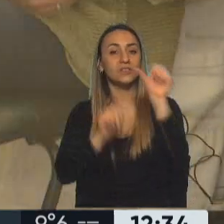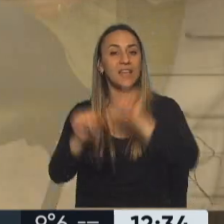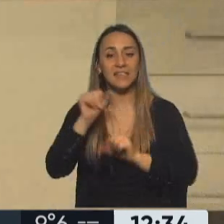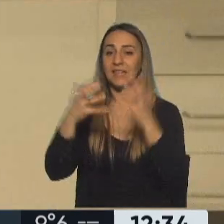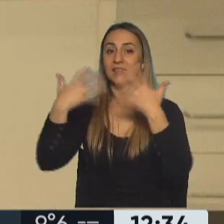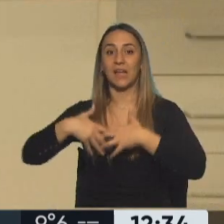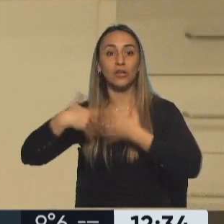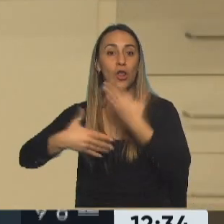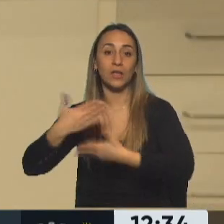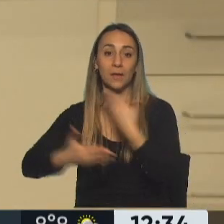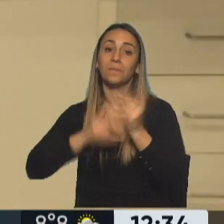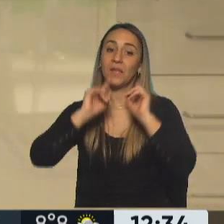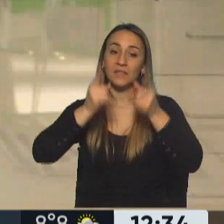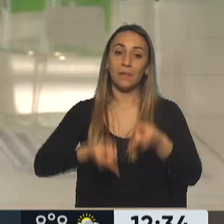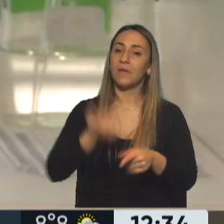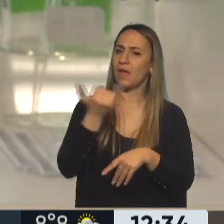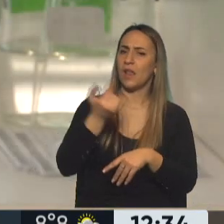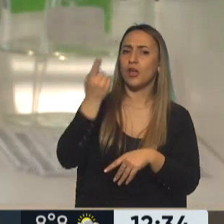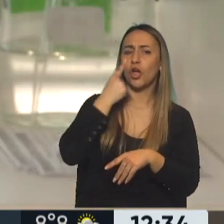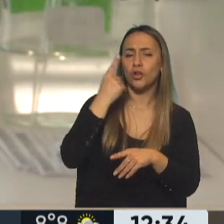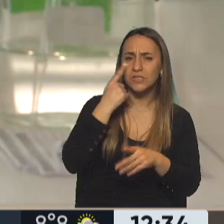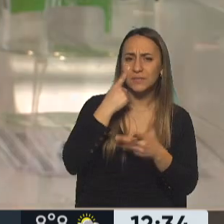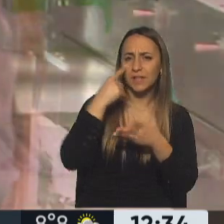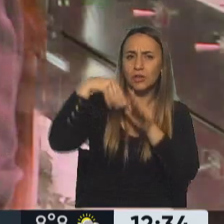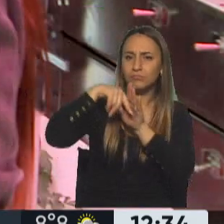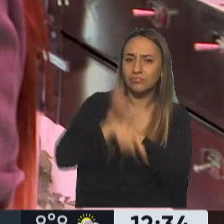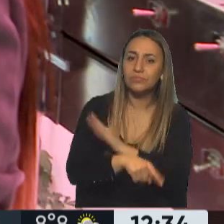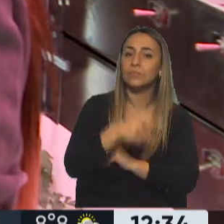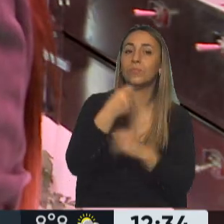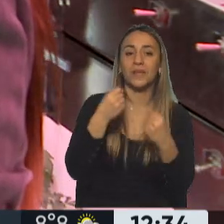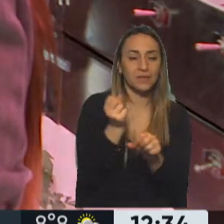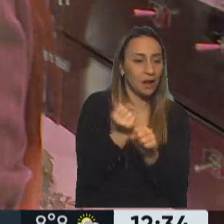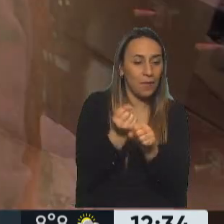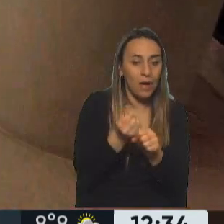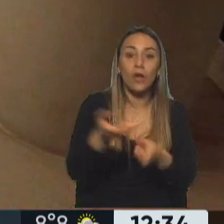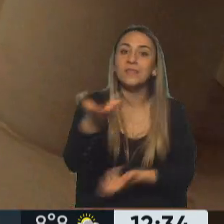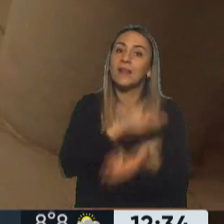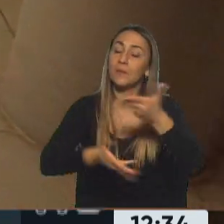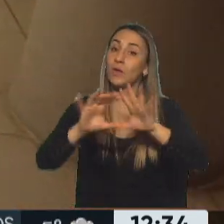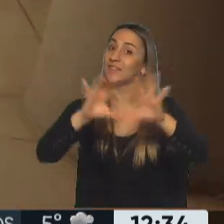Además, aporta un conocimiento indispensable a través del trabajo y el intercambio internacional.